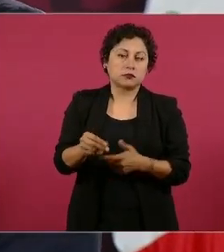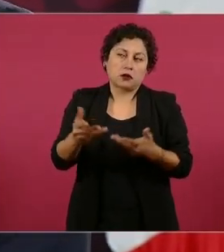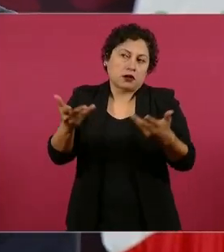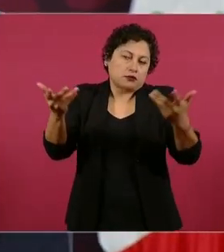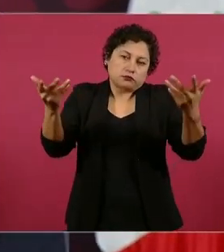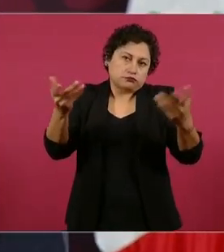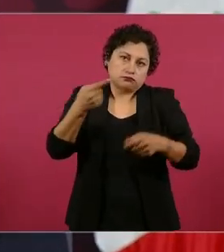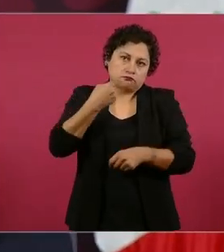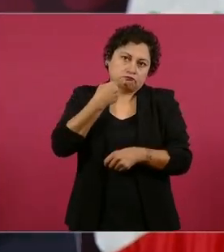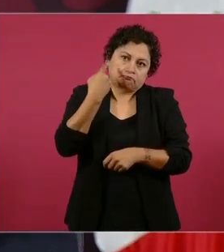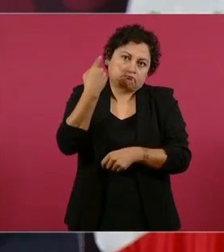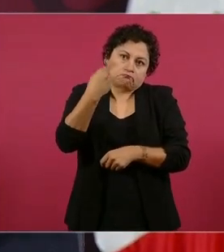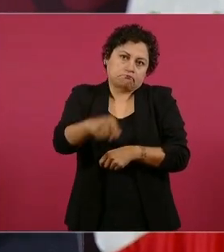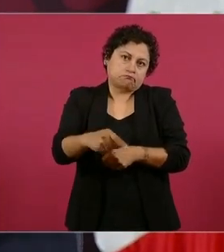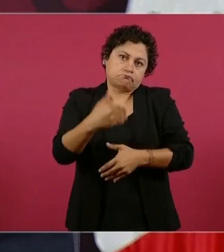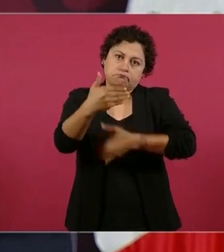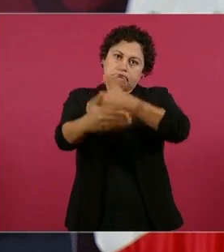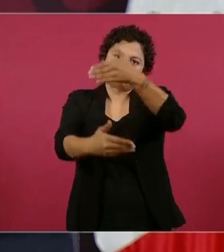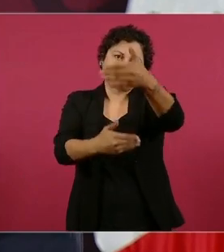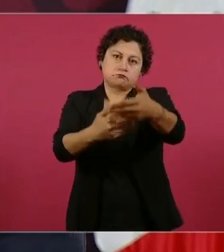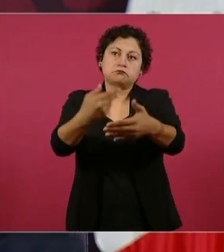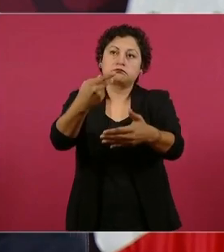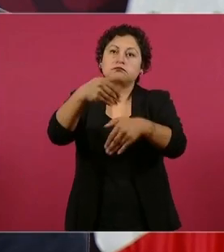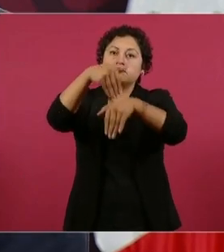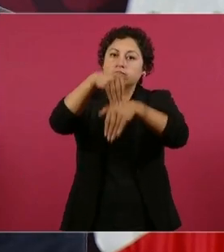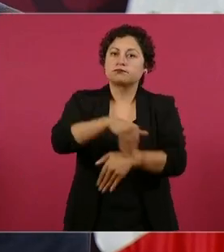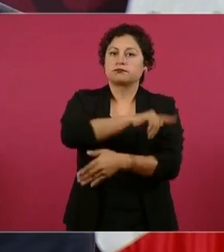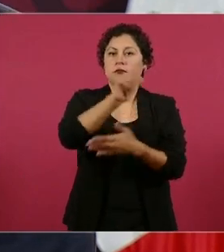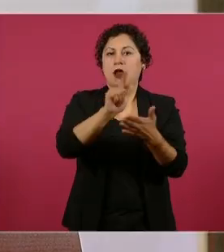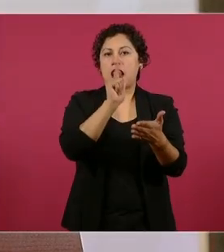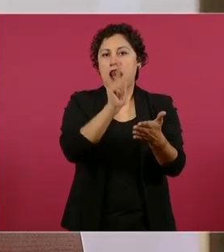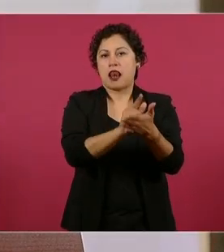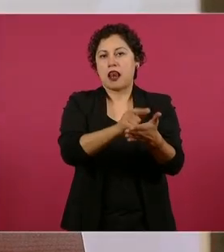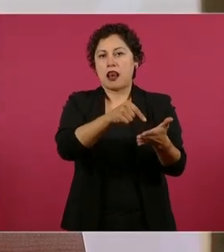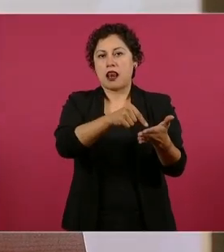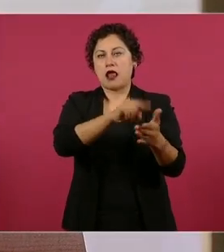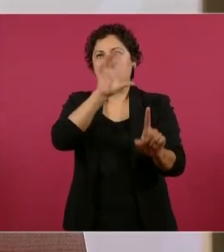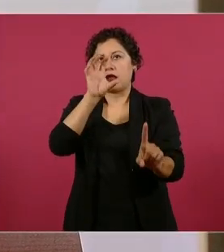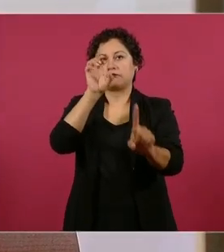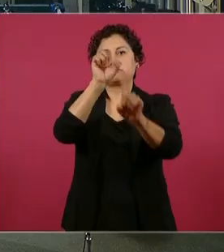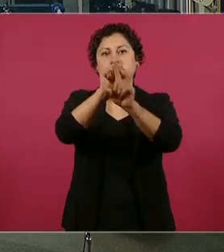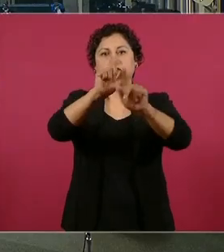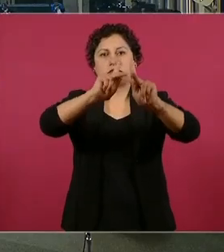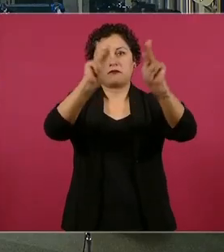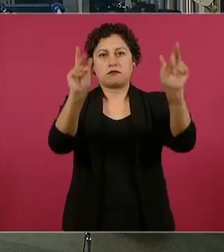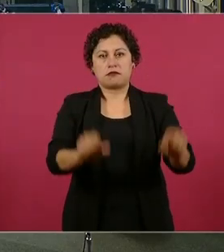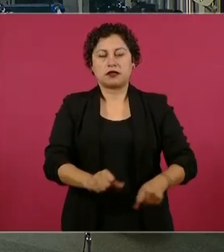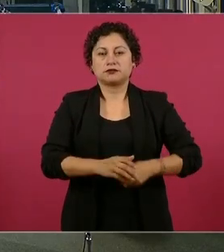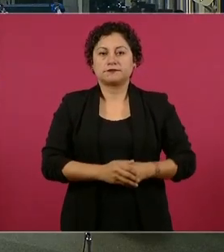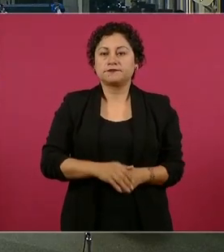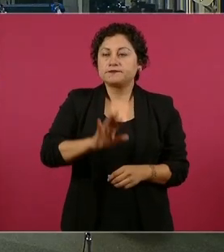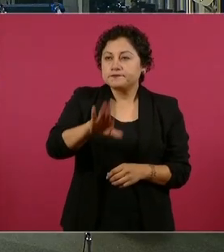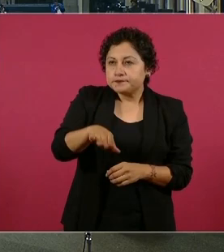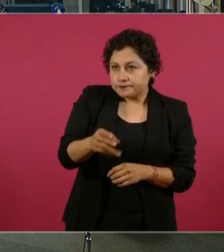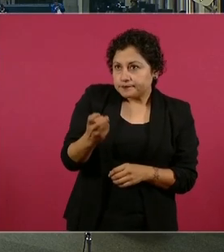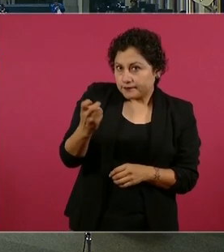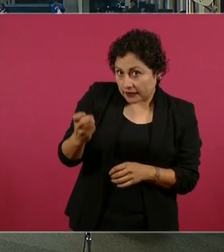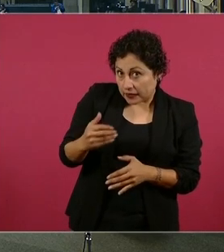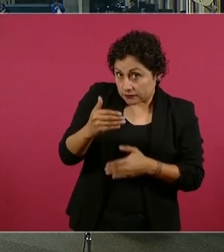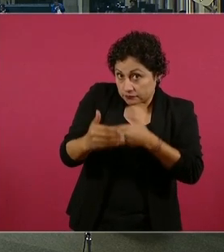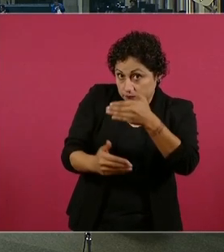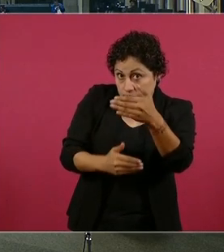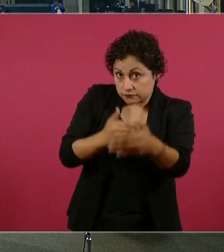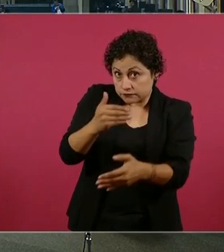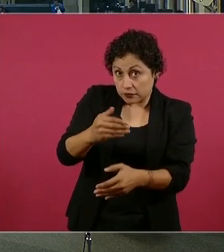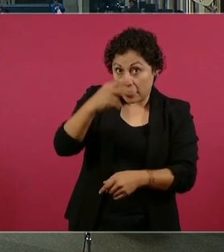pues que se siga actuando por la vía legal y pacífica. ¿Y en ese caso México sí tendría mayor acción